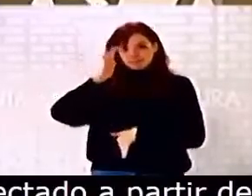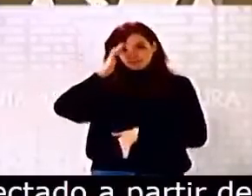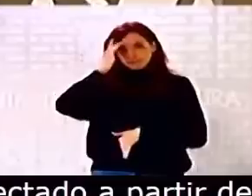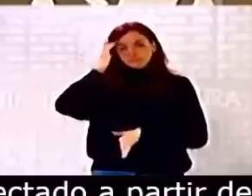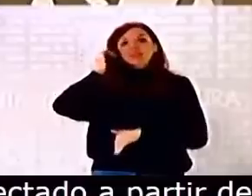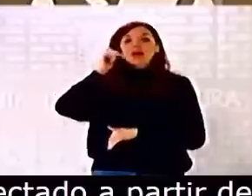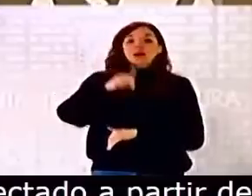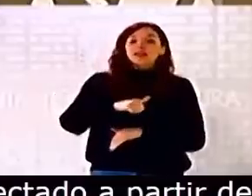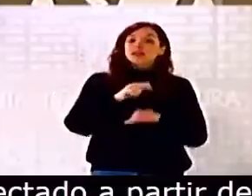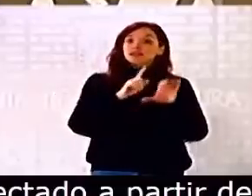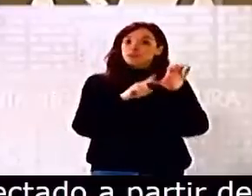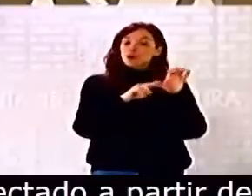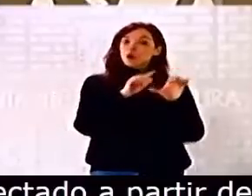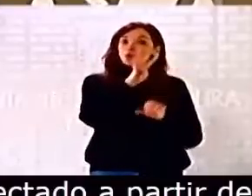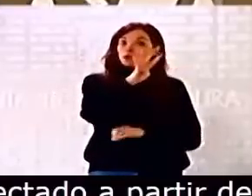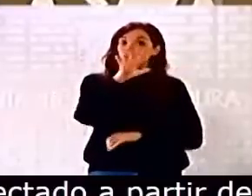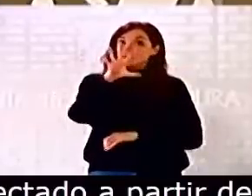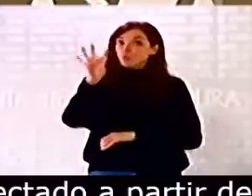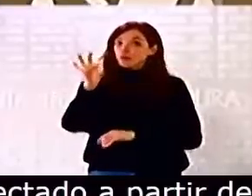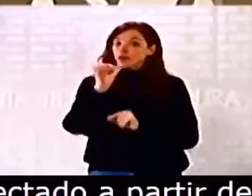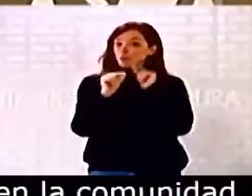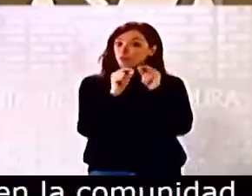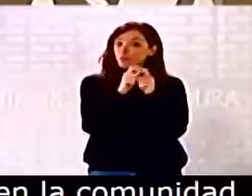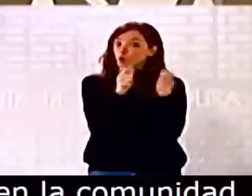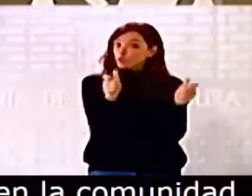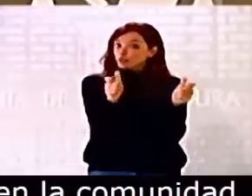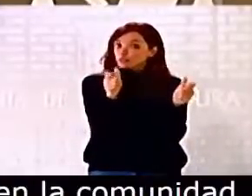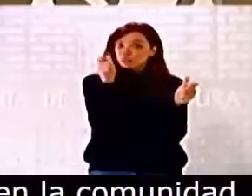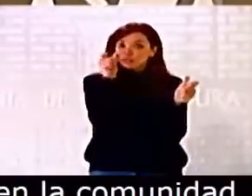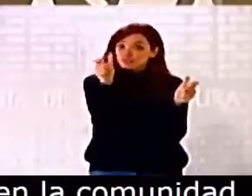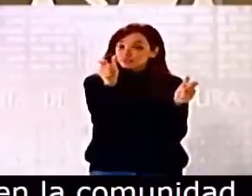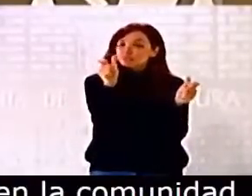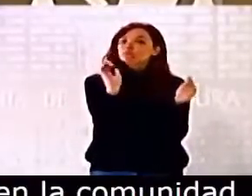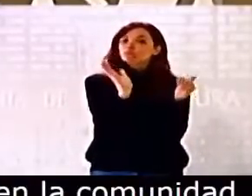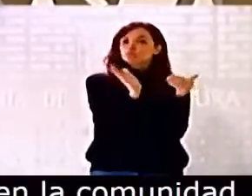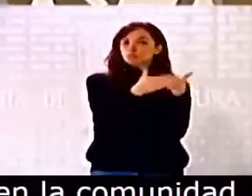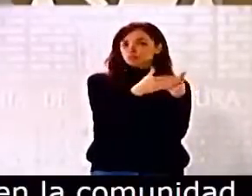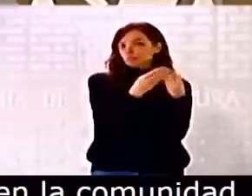autónoma 451 brotes en el total de la pandemia.